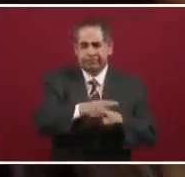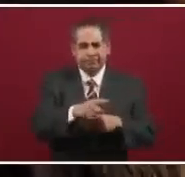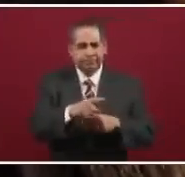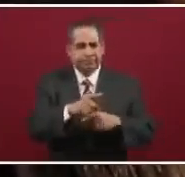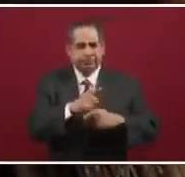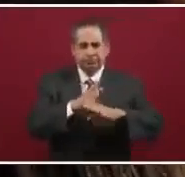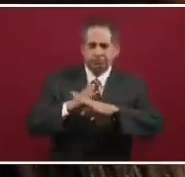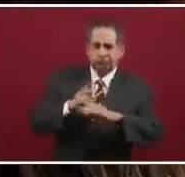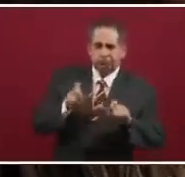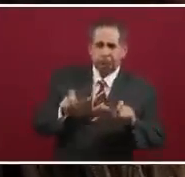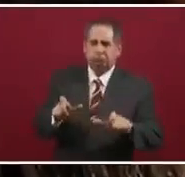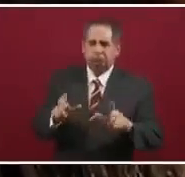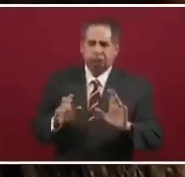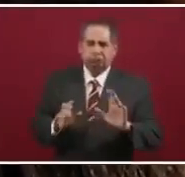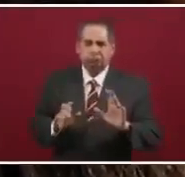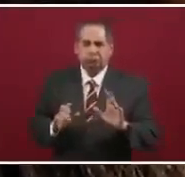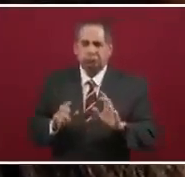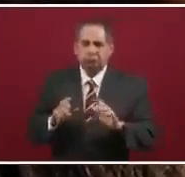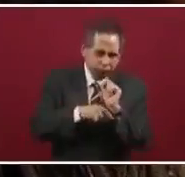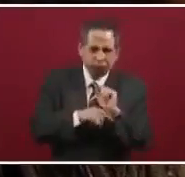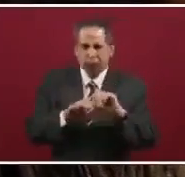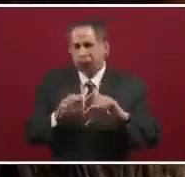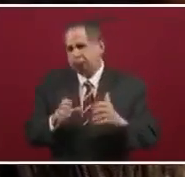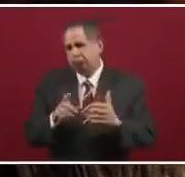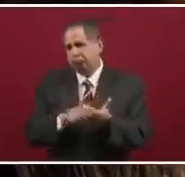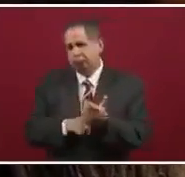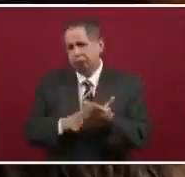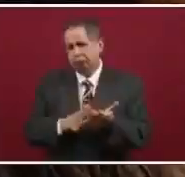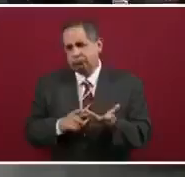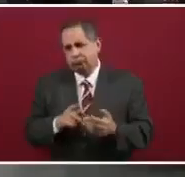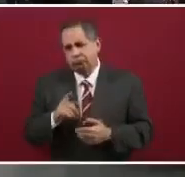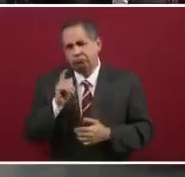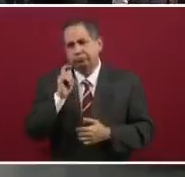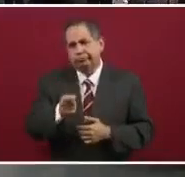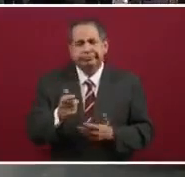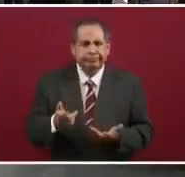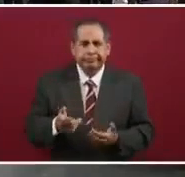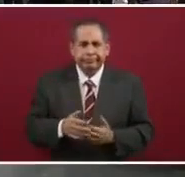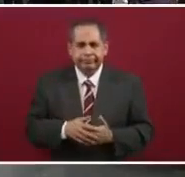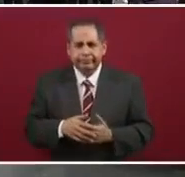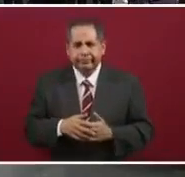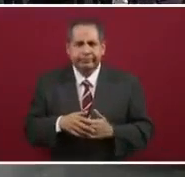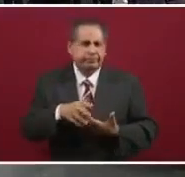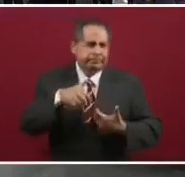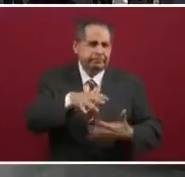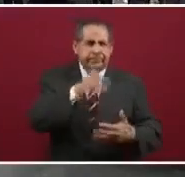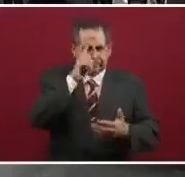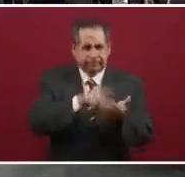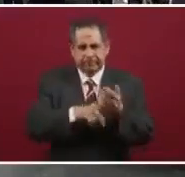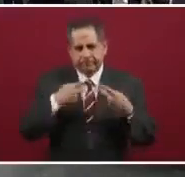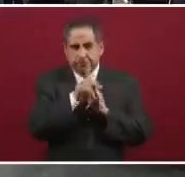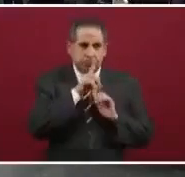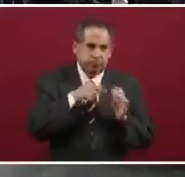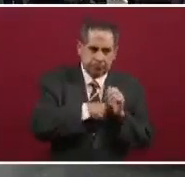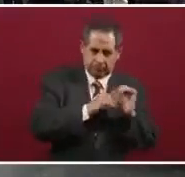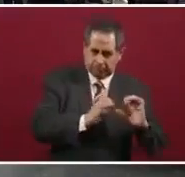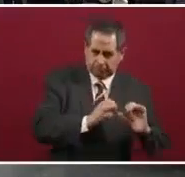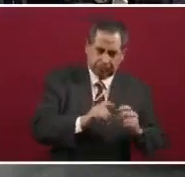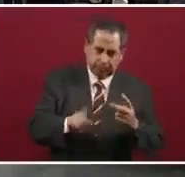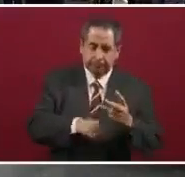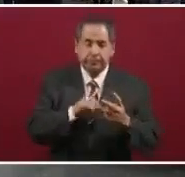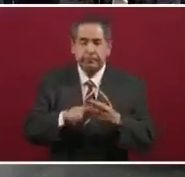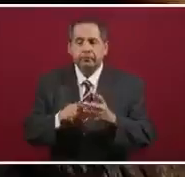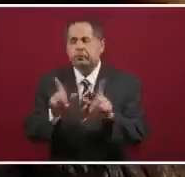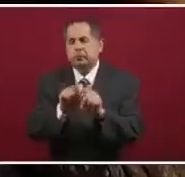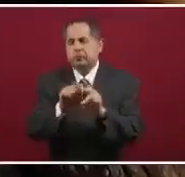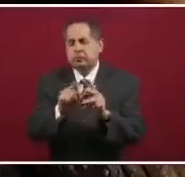labores de los refugios y todo lo que es despensa, etcétera. Y por otro tema, otra